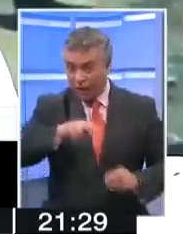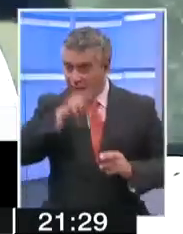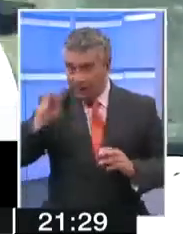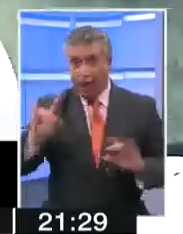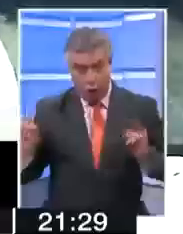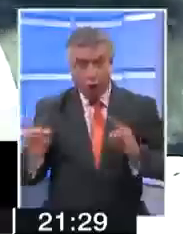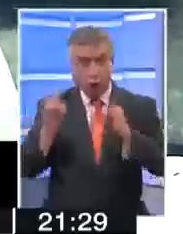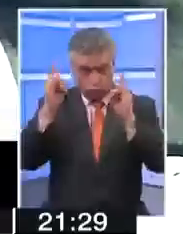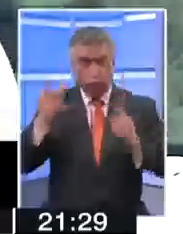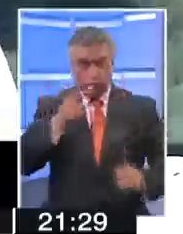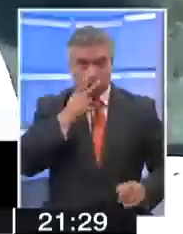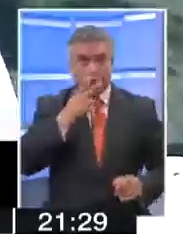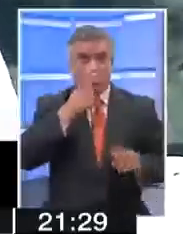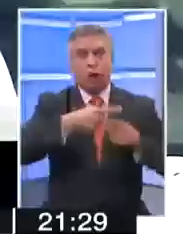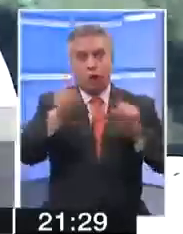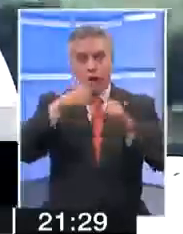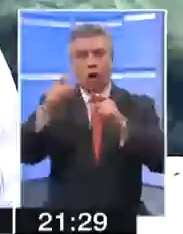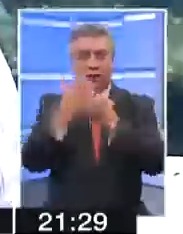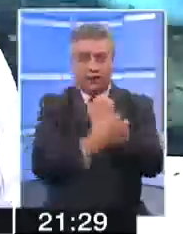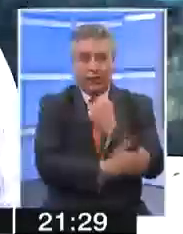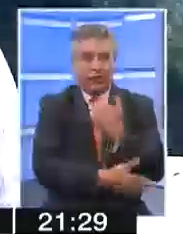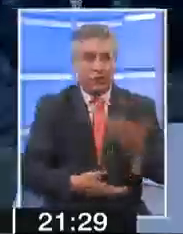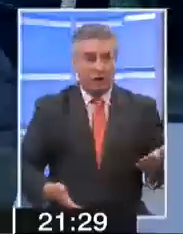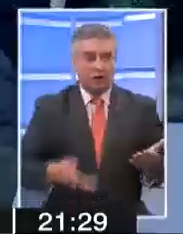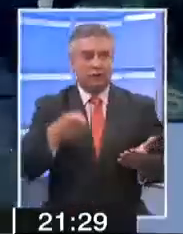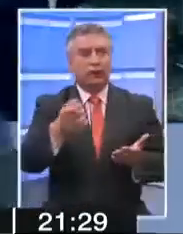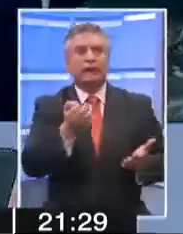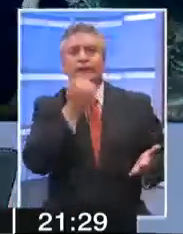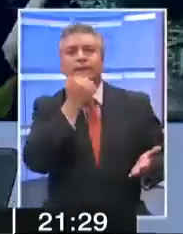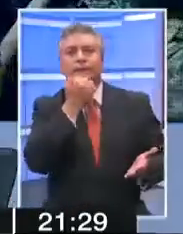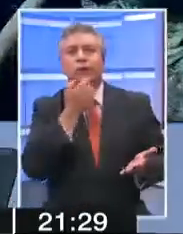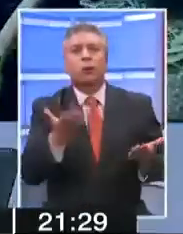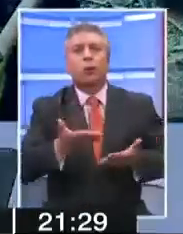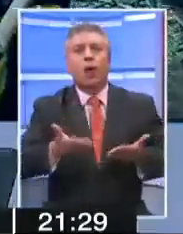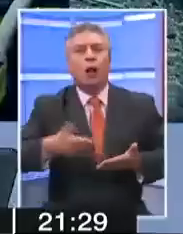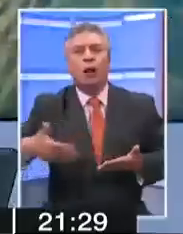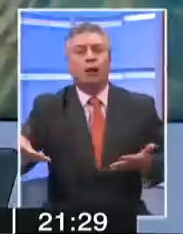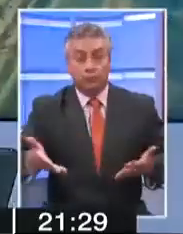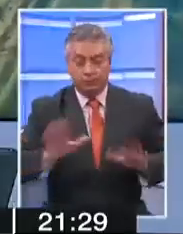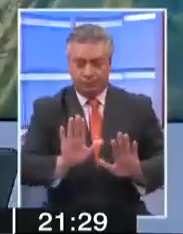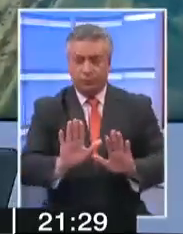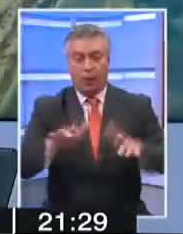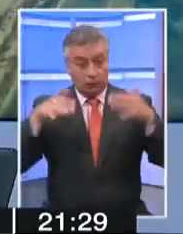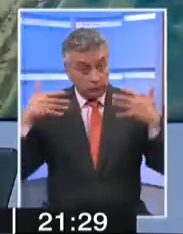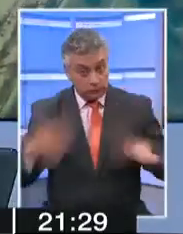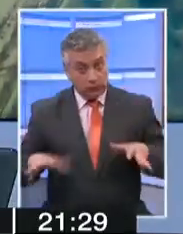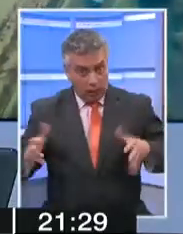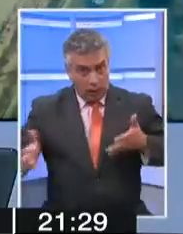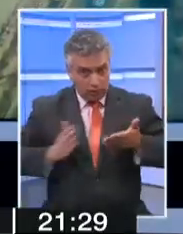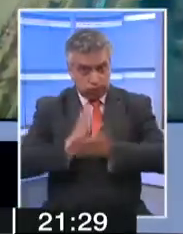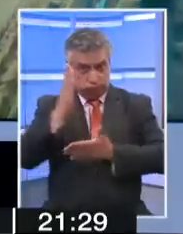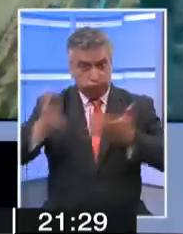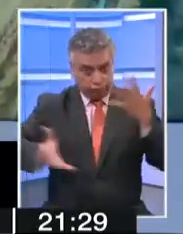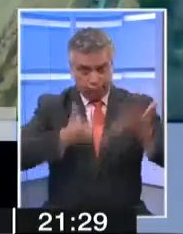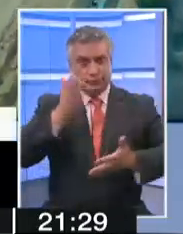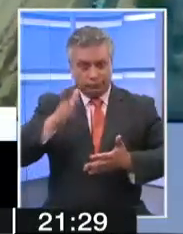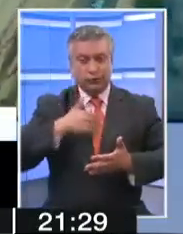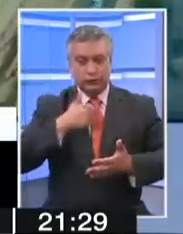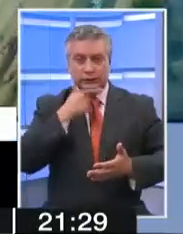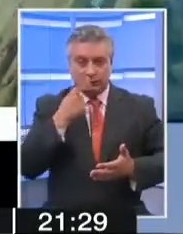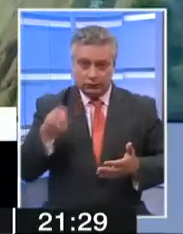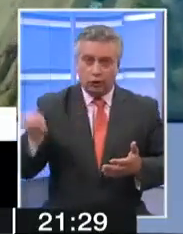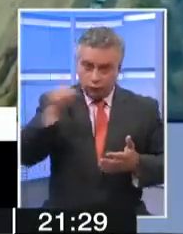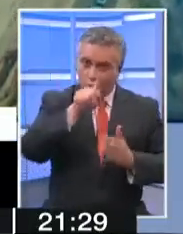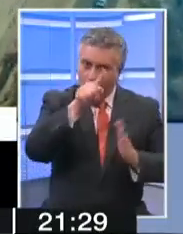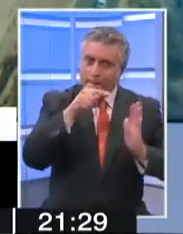hecho tanto en otras regiones. Y luego, ¿cuáles fueron los errores a continuación? Porque ya comienza el incendio y a mí me gustaría volver a ese punto, a